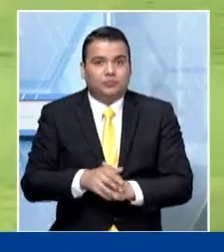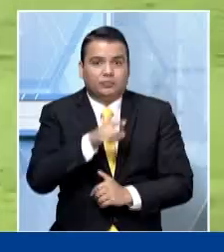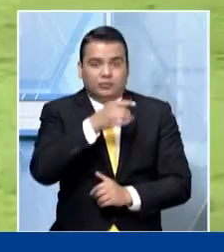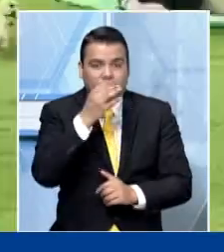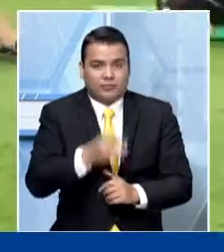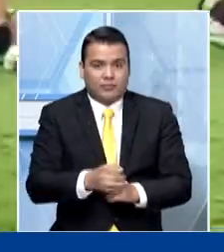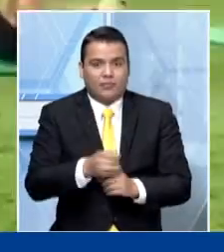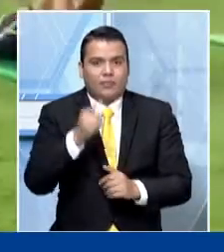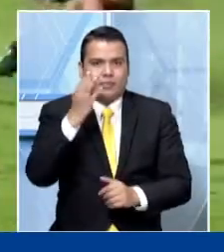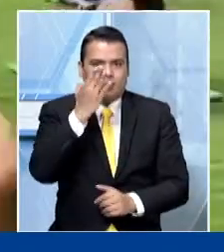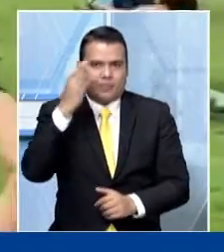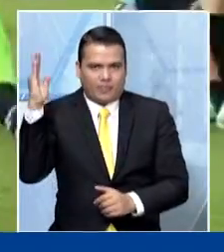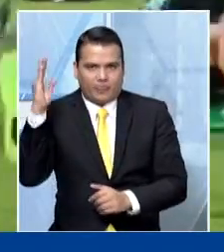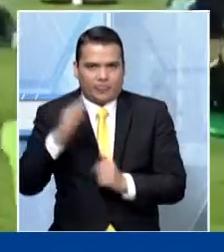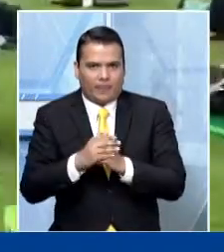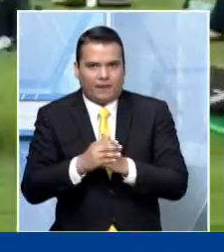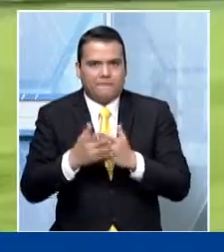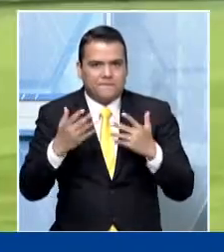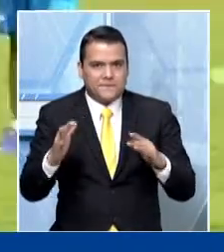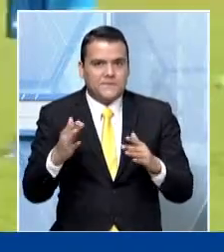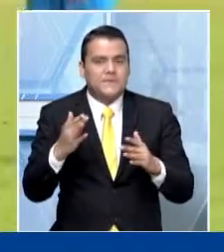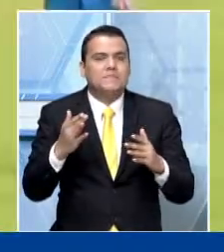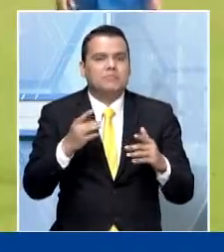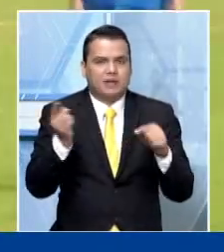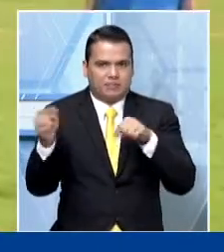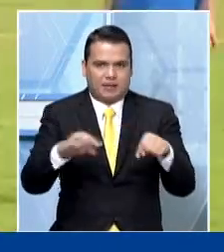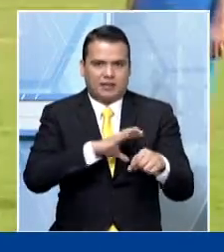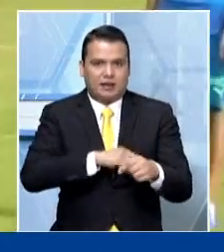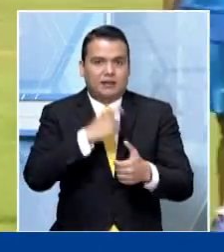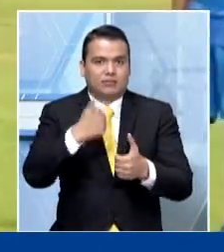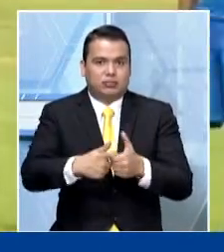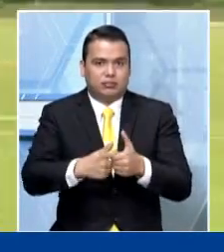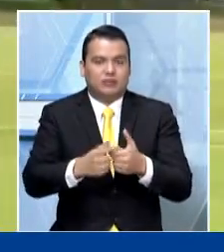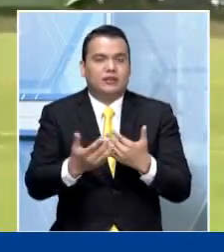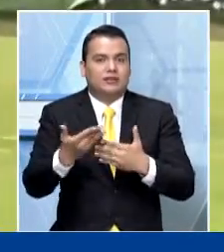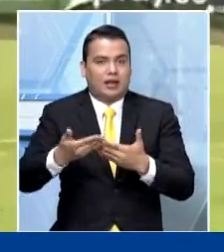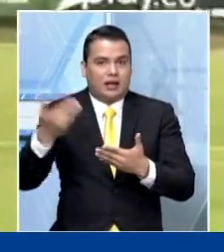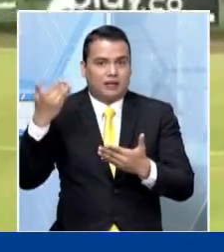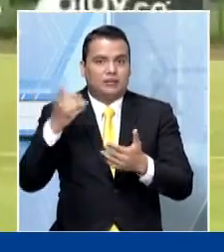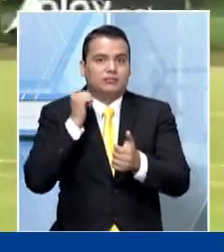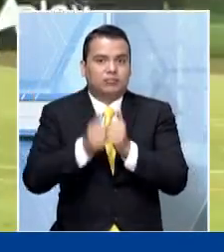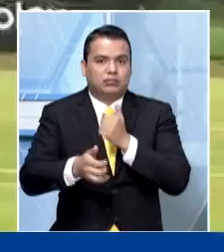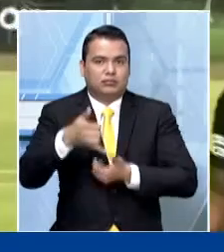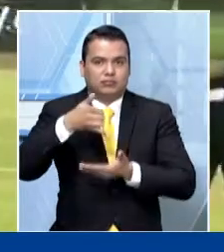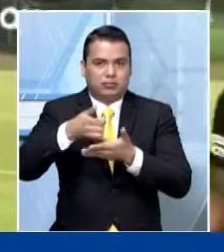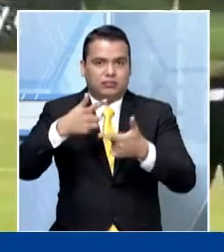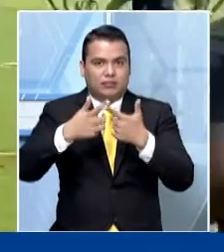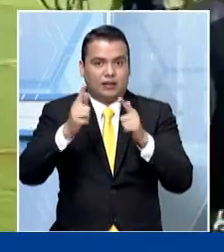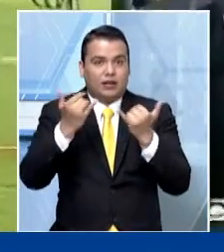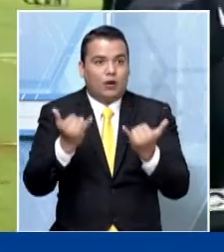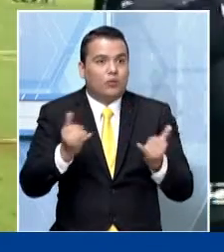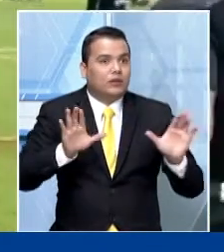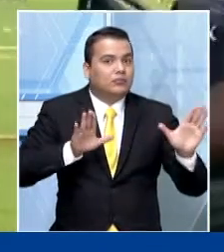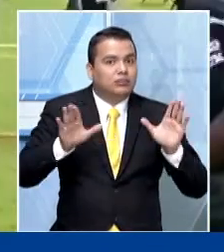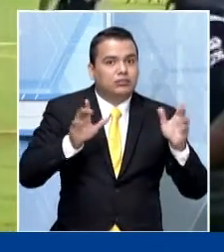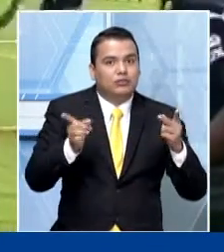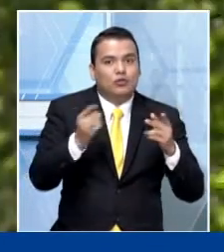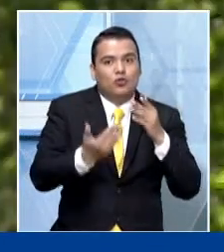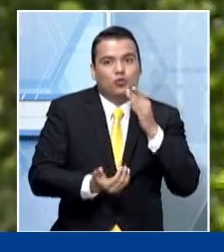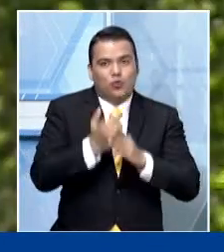huevos ganando con el deportivo cali el cupo a la suramericana ante millonarios y ahora luchará con guillermo de amores por ser titular